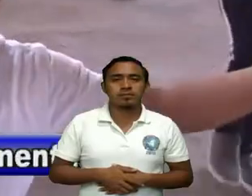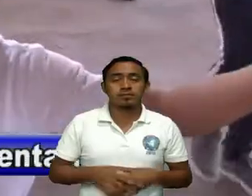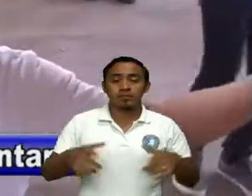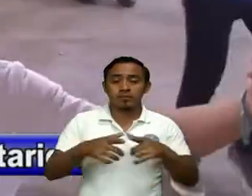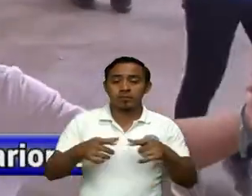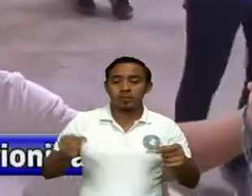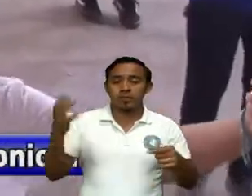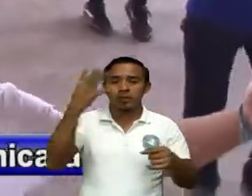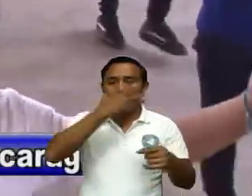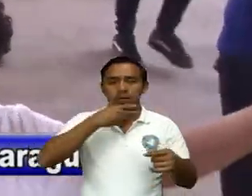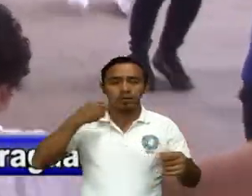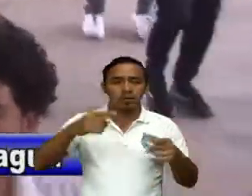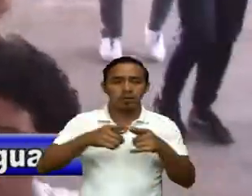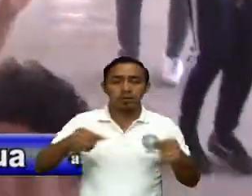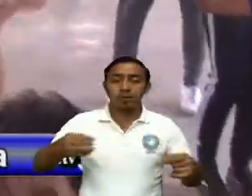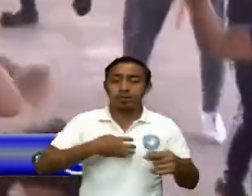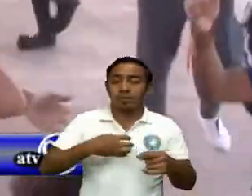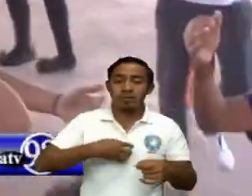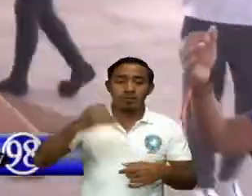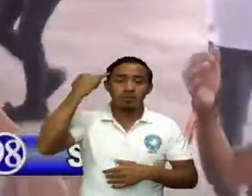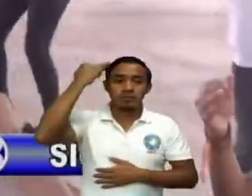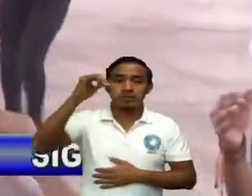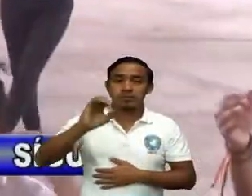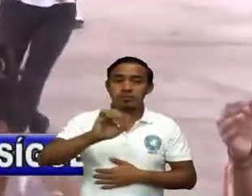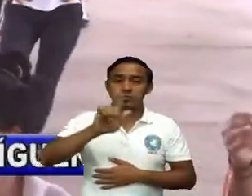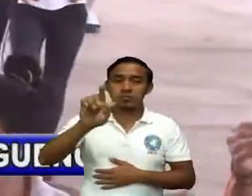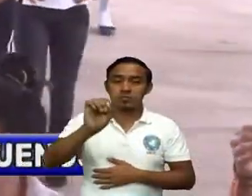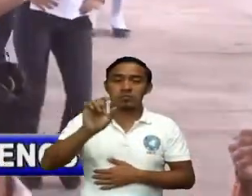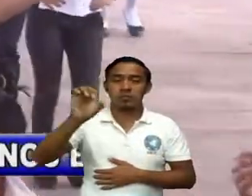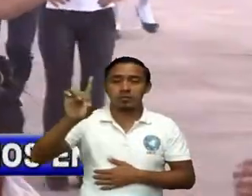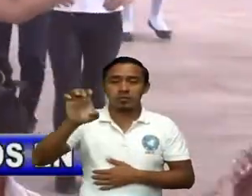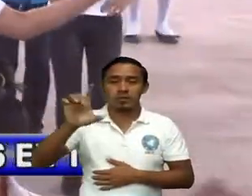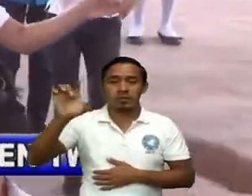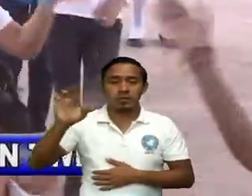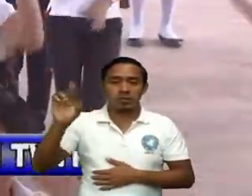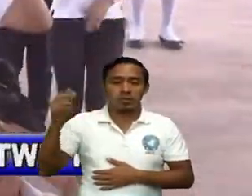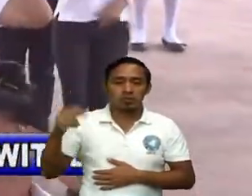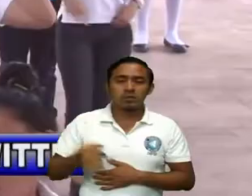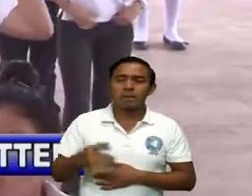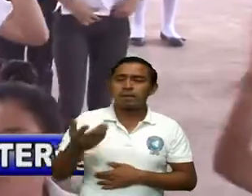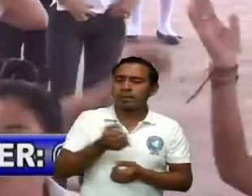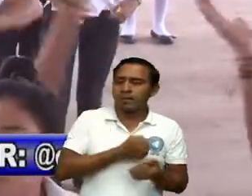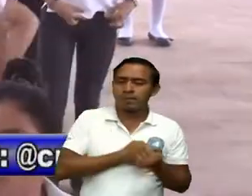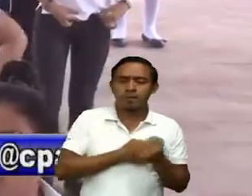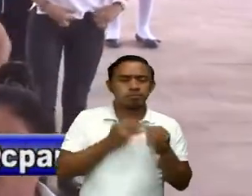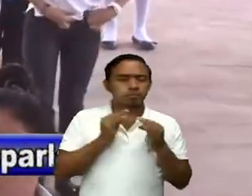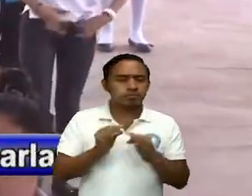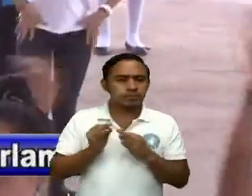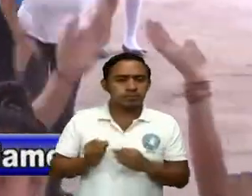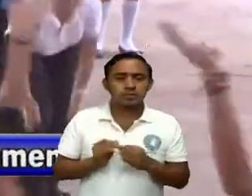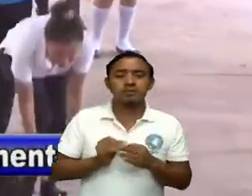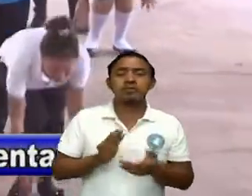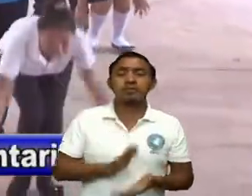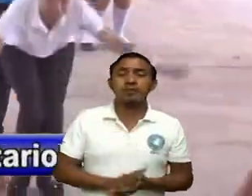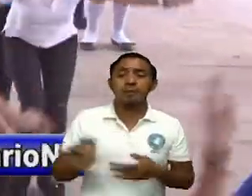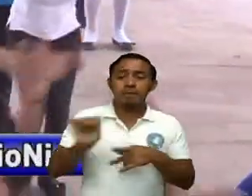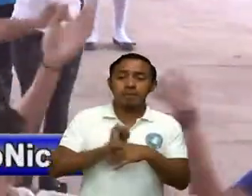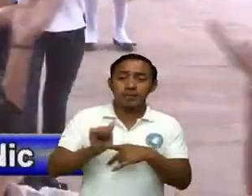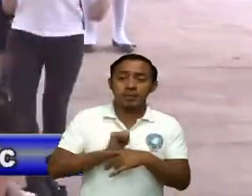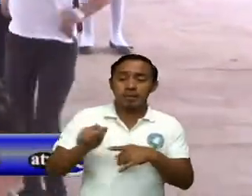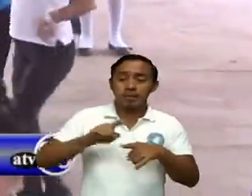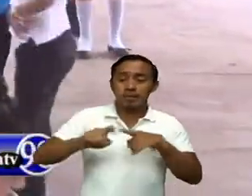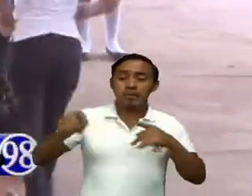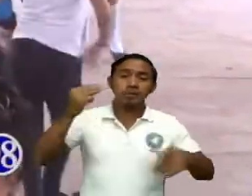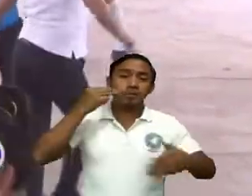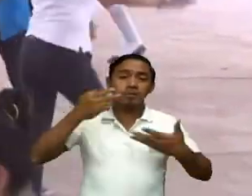Managua linda Managua de Otto de la Rocha es practicado por estos muchachos con mucha pasión y dedicación. Para practicar desde el mes de